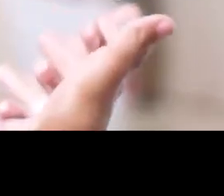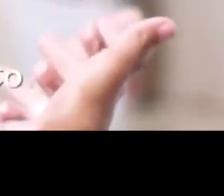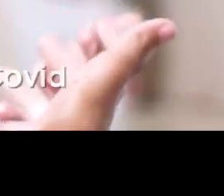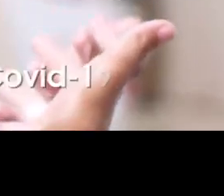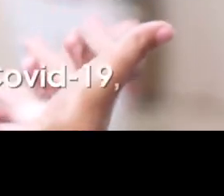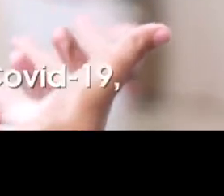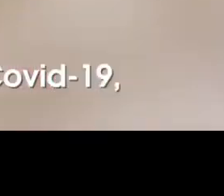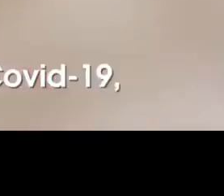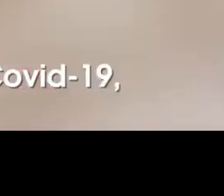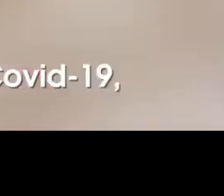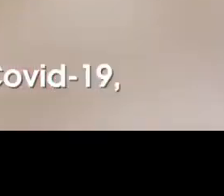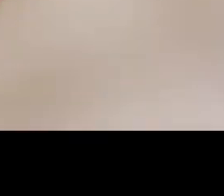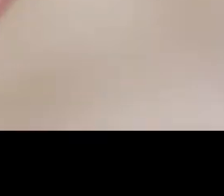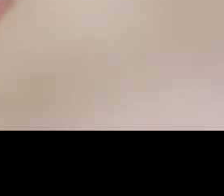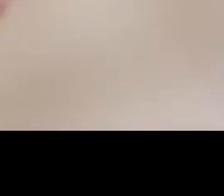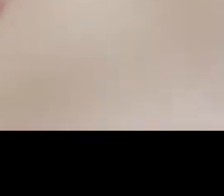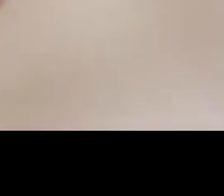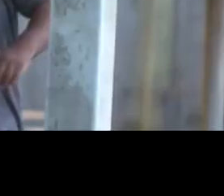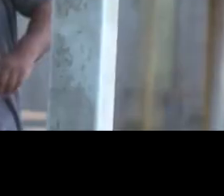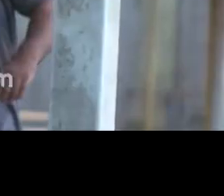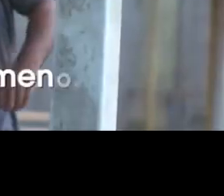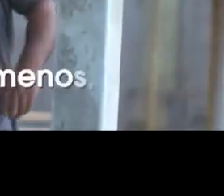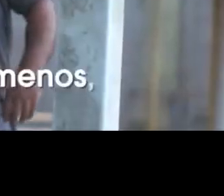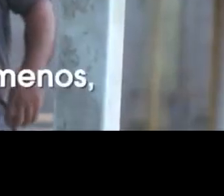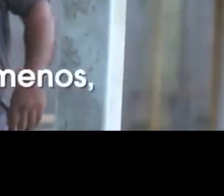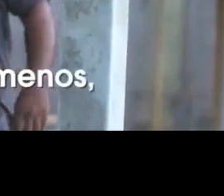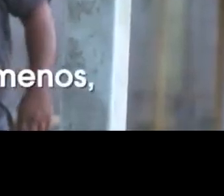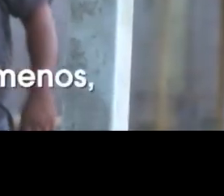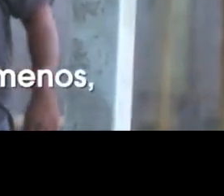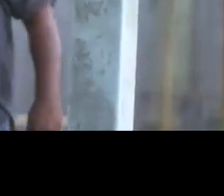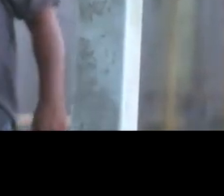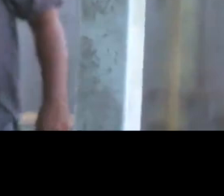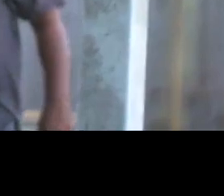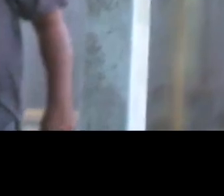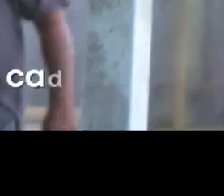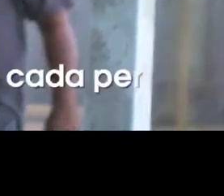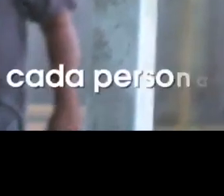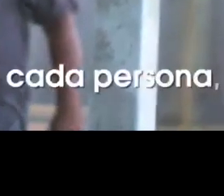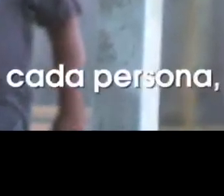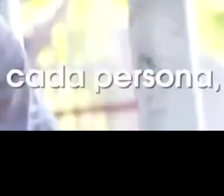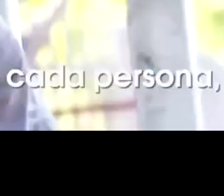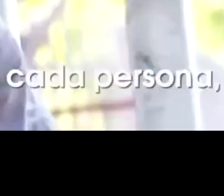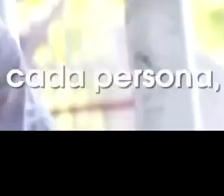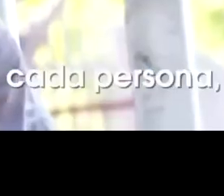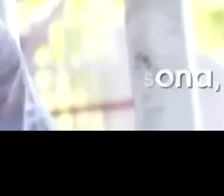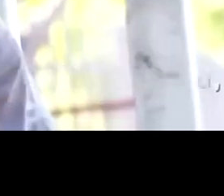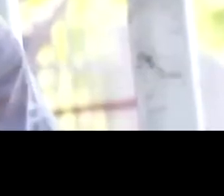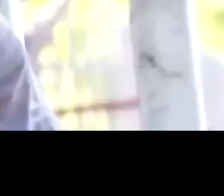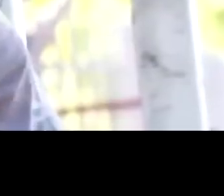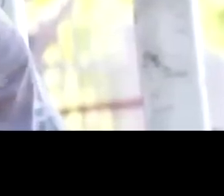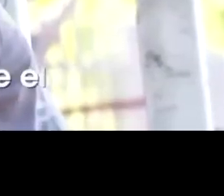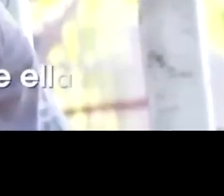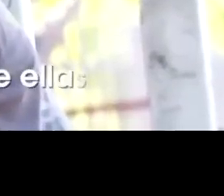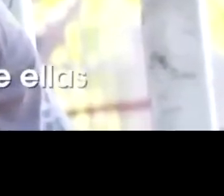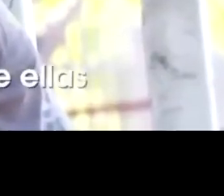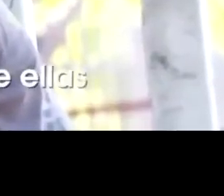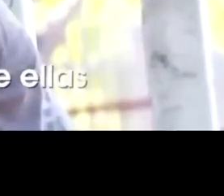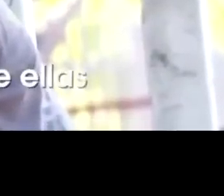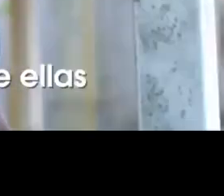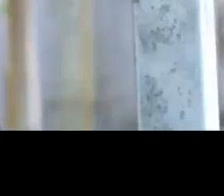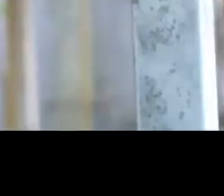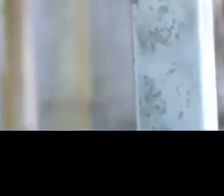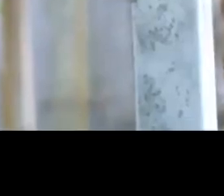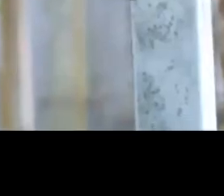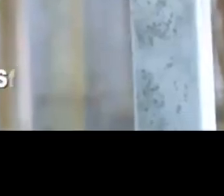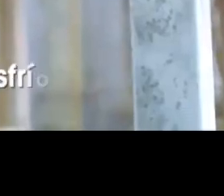Para evitar el contagio del COVID-19, procuremos mantener al menos 1.5 metros de distancia entre cada persona, sobre todo cuando